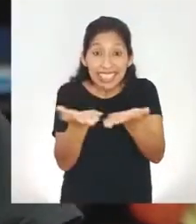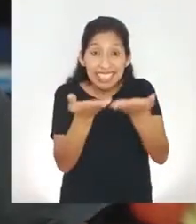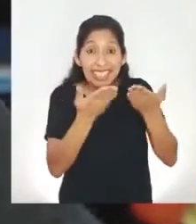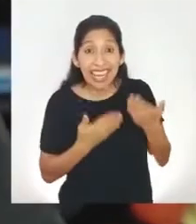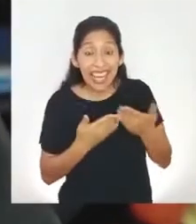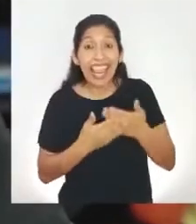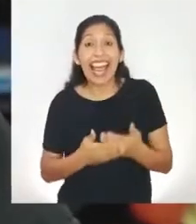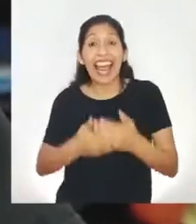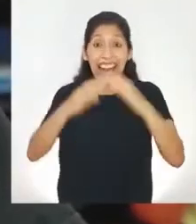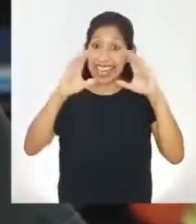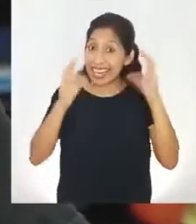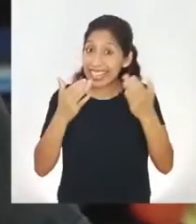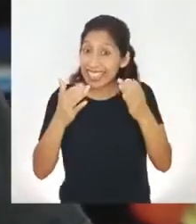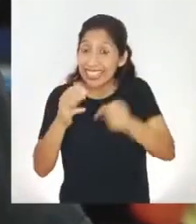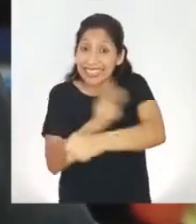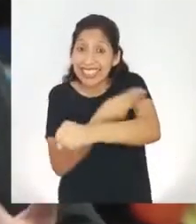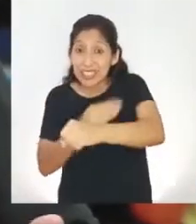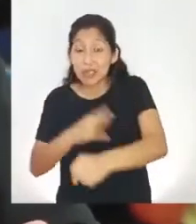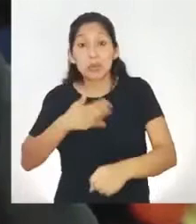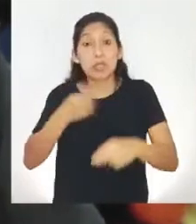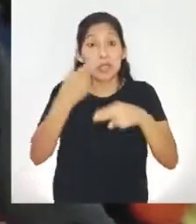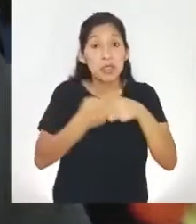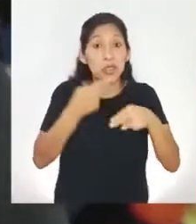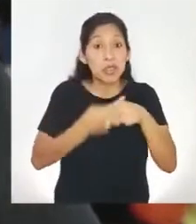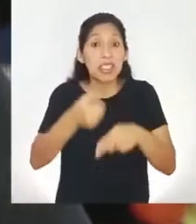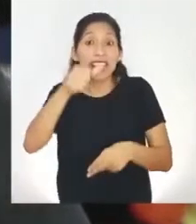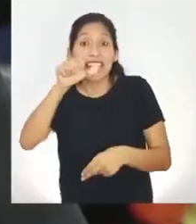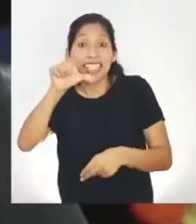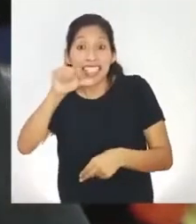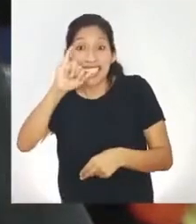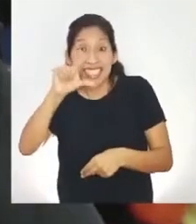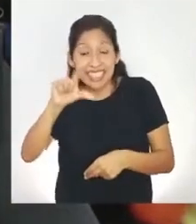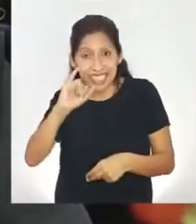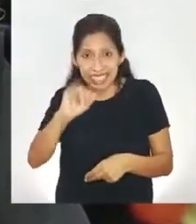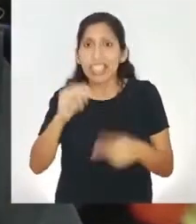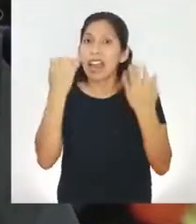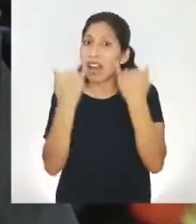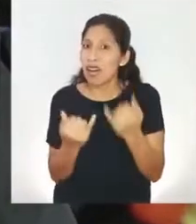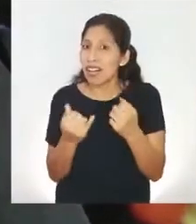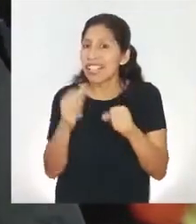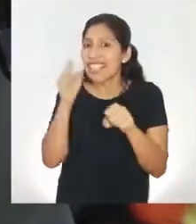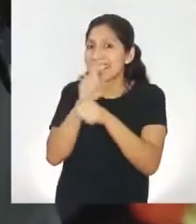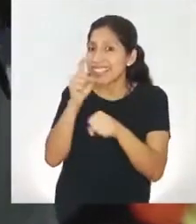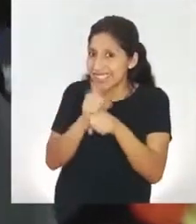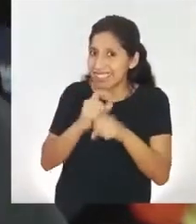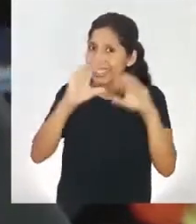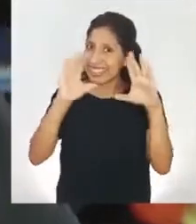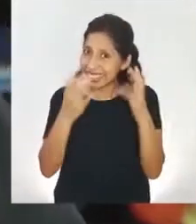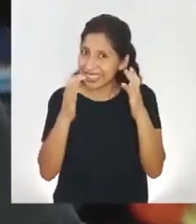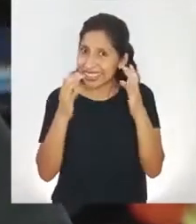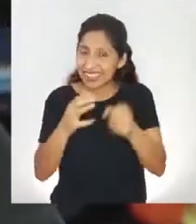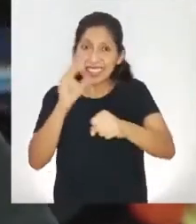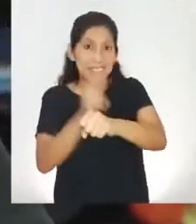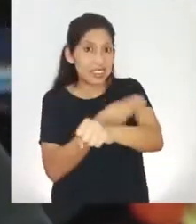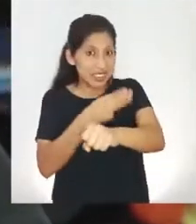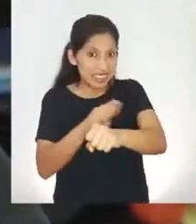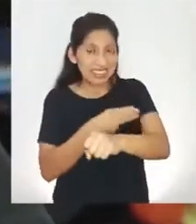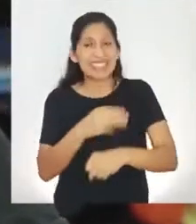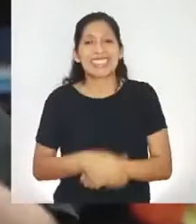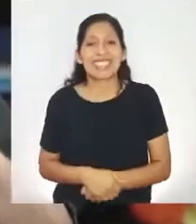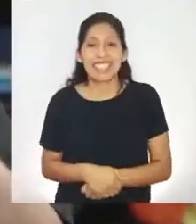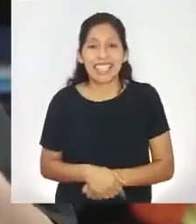Bienvenidas, bienvenidos al taller de música. Mi nombre es Lilia, me dicen Lili, y los acompañaré en estas sesiones